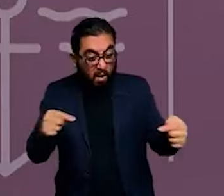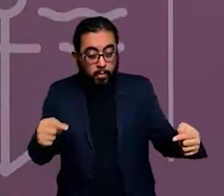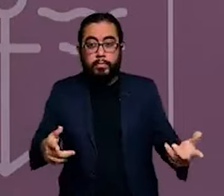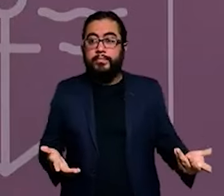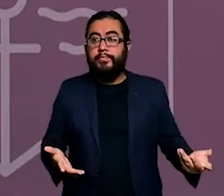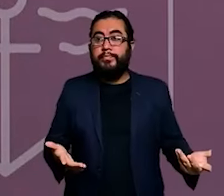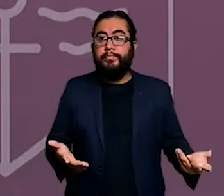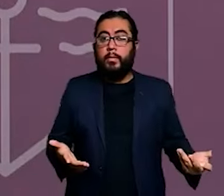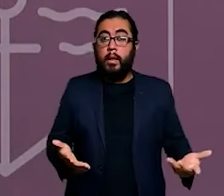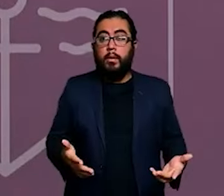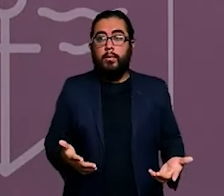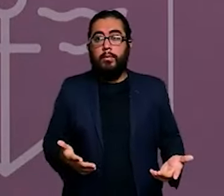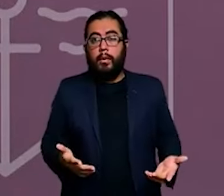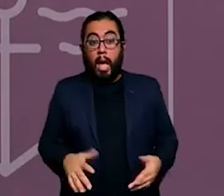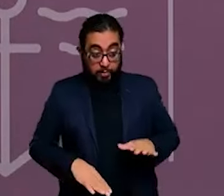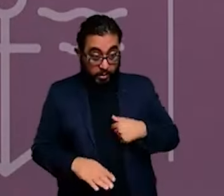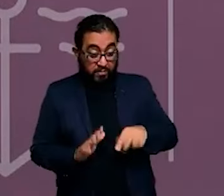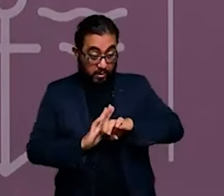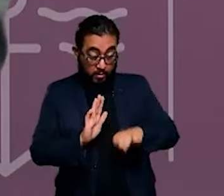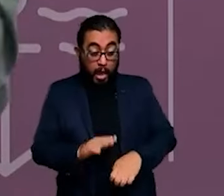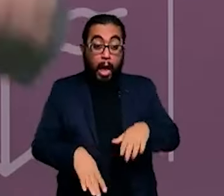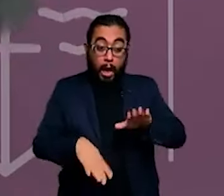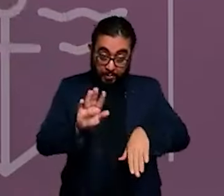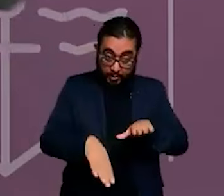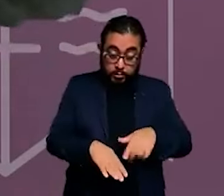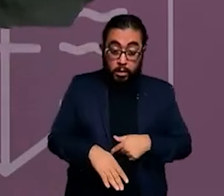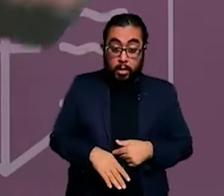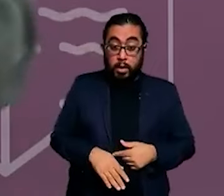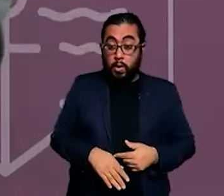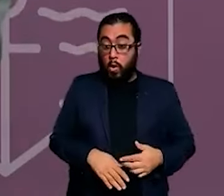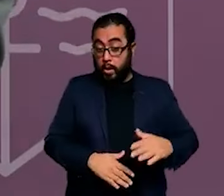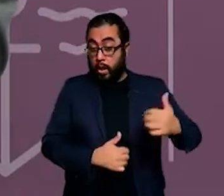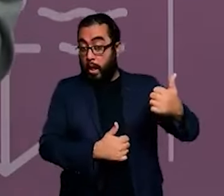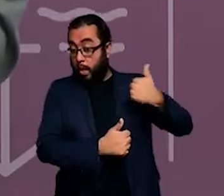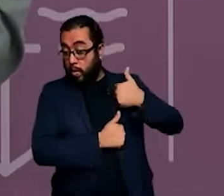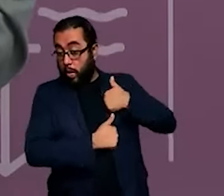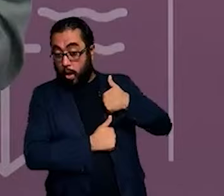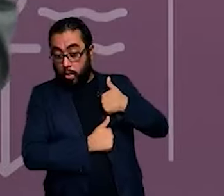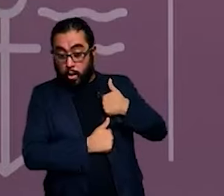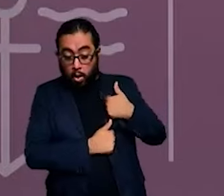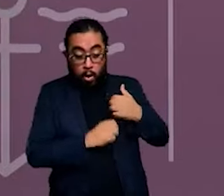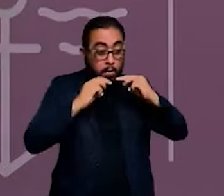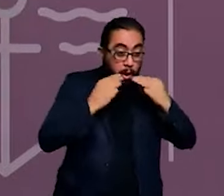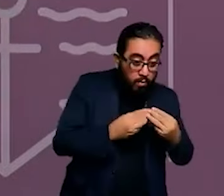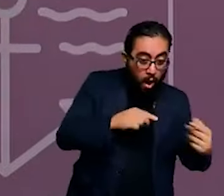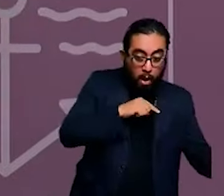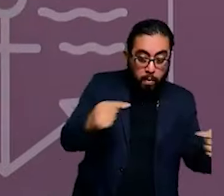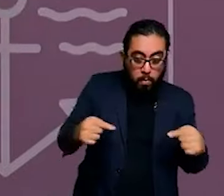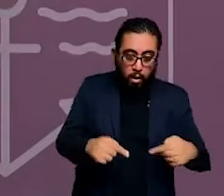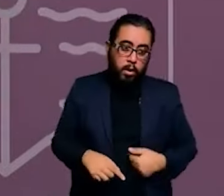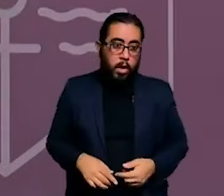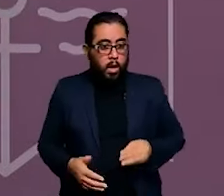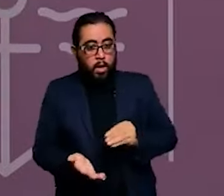tienen confrontaciones con la autoridad. Pues la autoridad está para